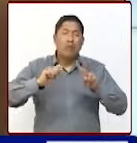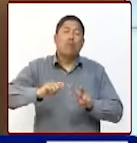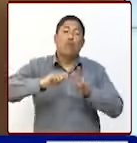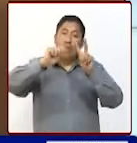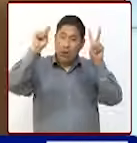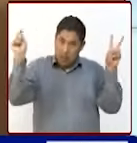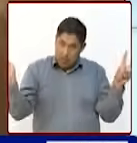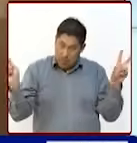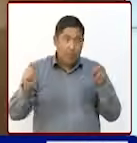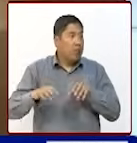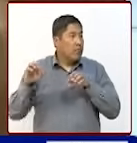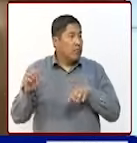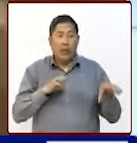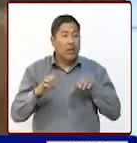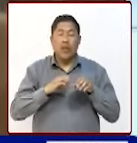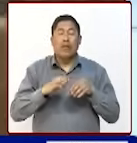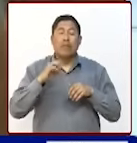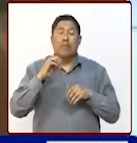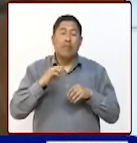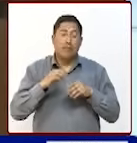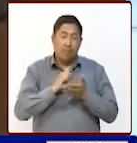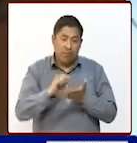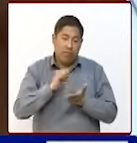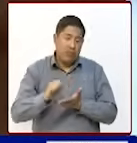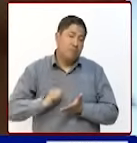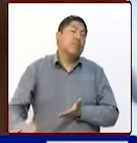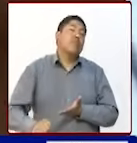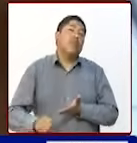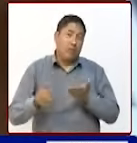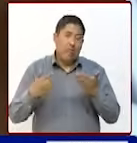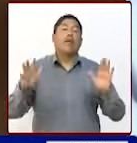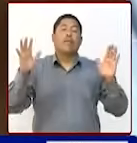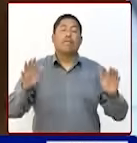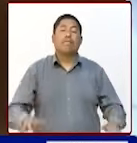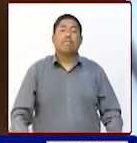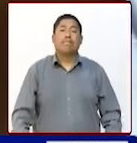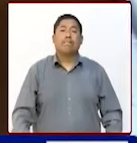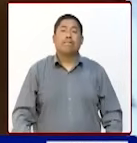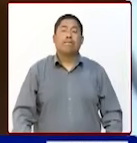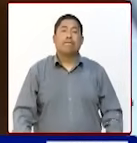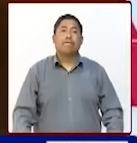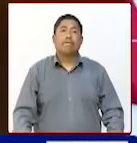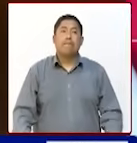Tunari para ser censados. Ese es el panorama en el trópico de Cochabamba.